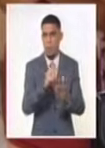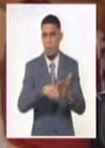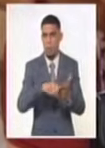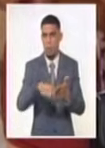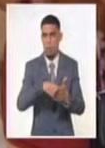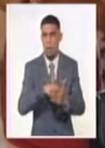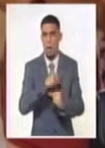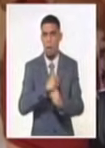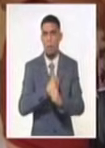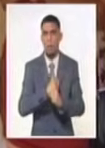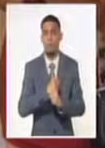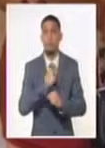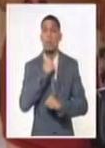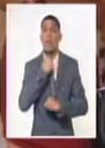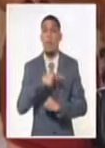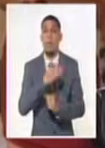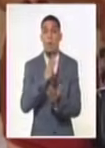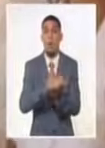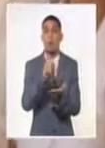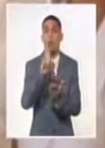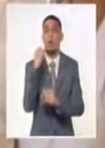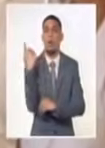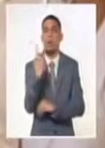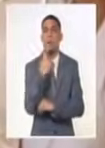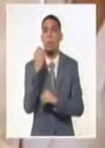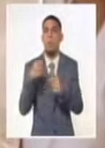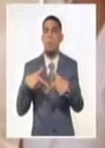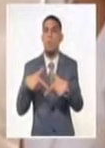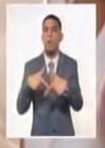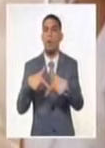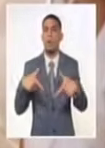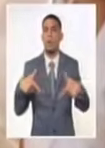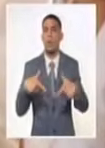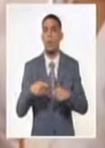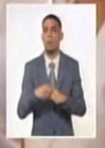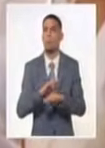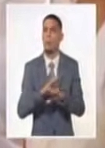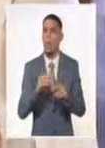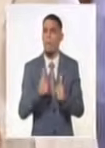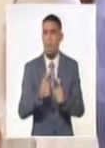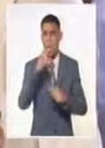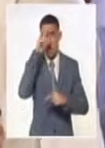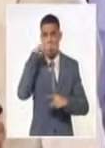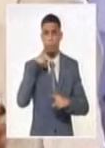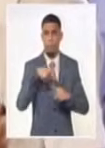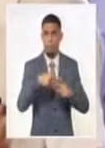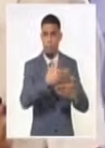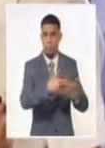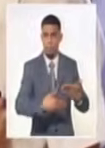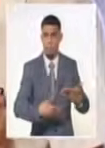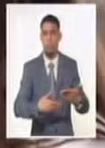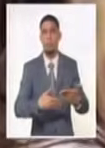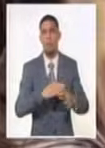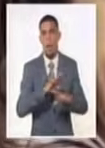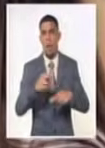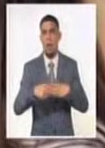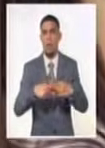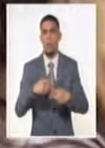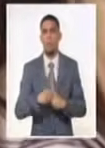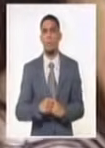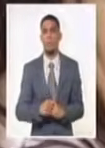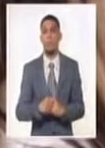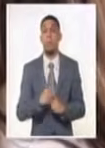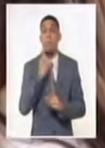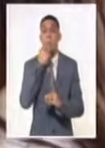en el caso de las escuelas nacionales, la mayoría ya está haciendo sus exámenes en cada uno de los territorios, pero también tenemos estudiantes de la Isla de la